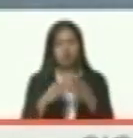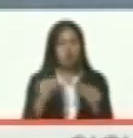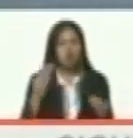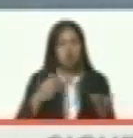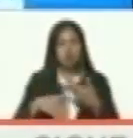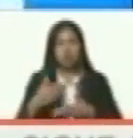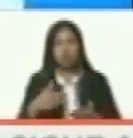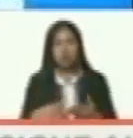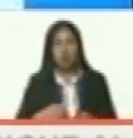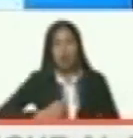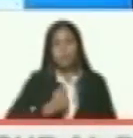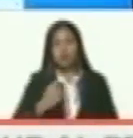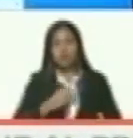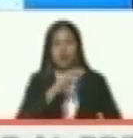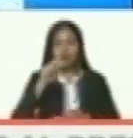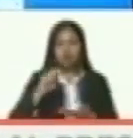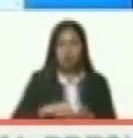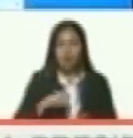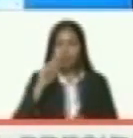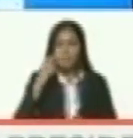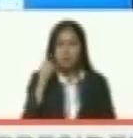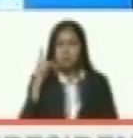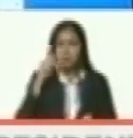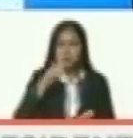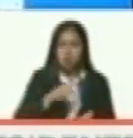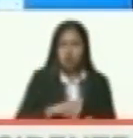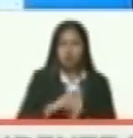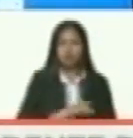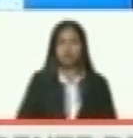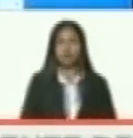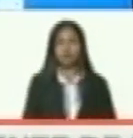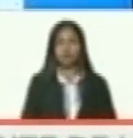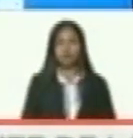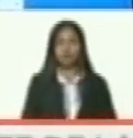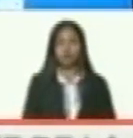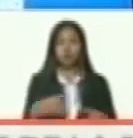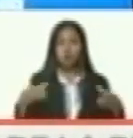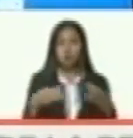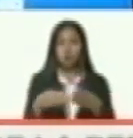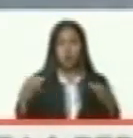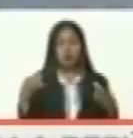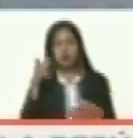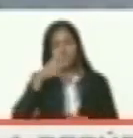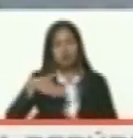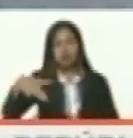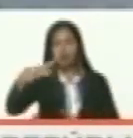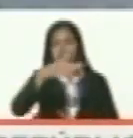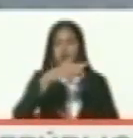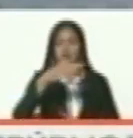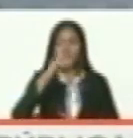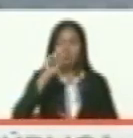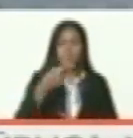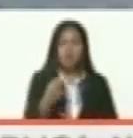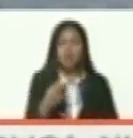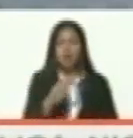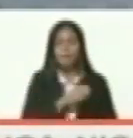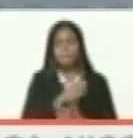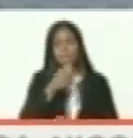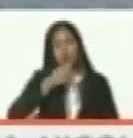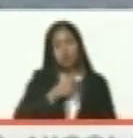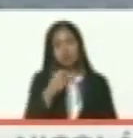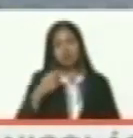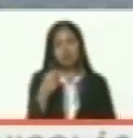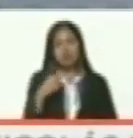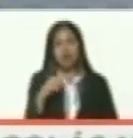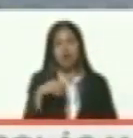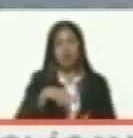servicios. Y va a estar la Policía Nacional Bolivariana, la Guardia del Pueblo, la Policía del Estado La